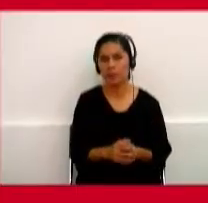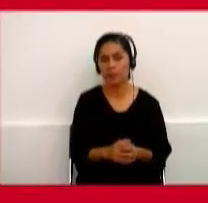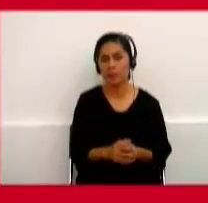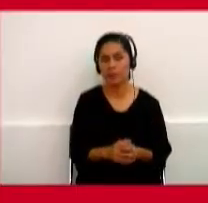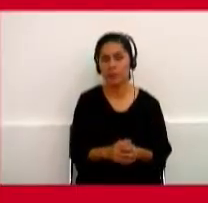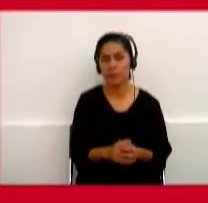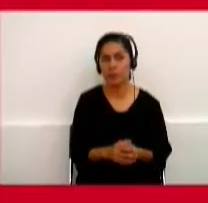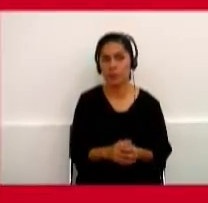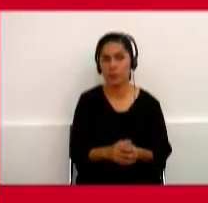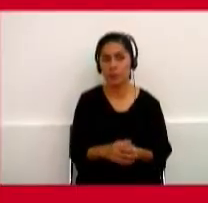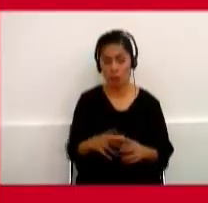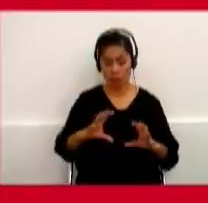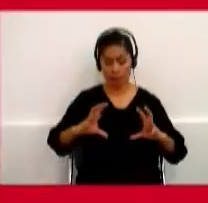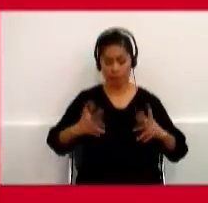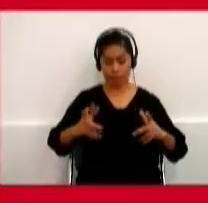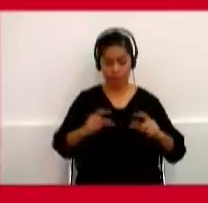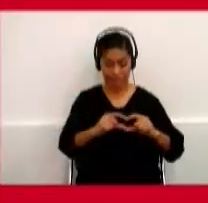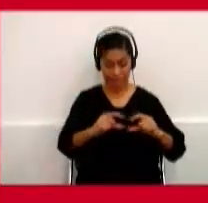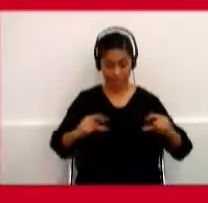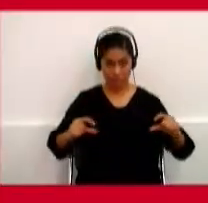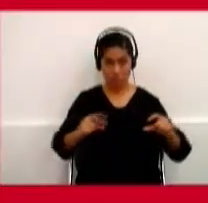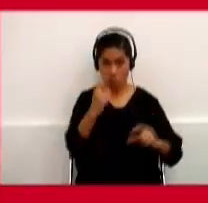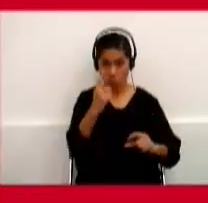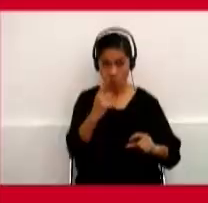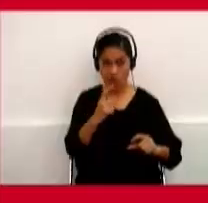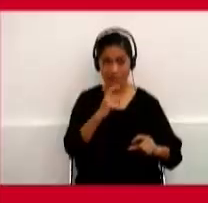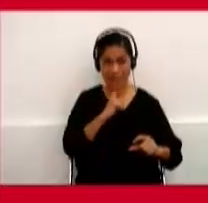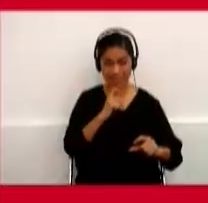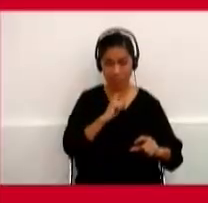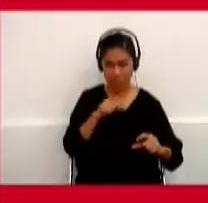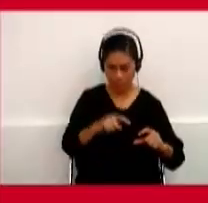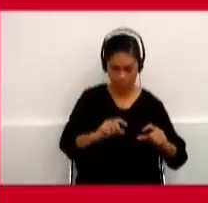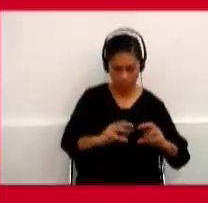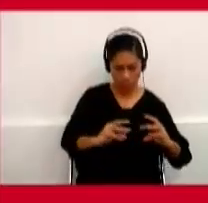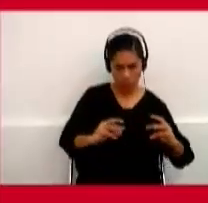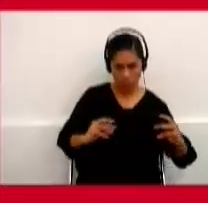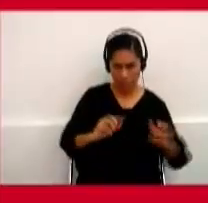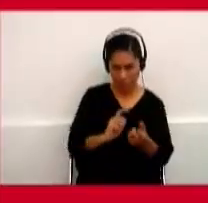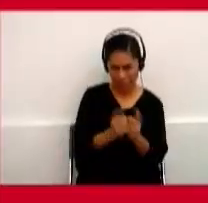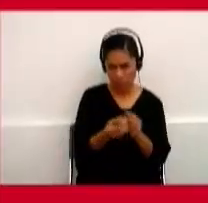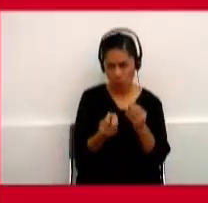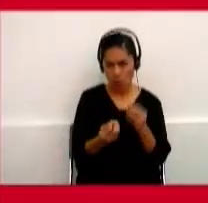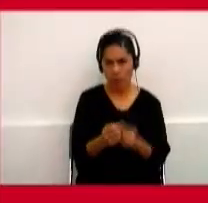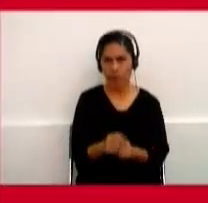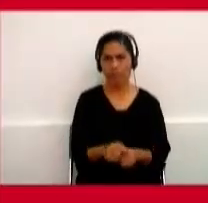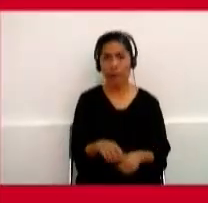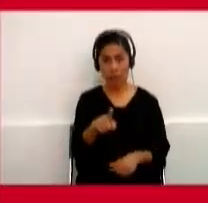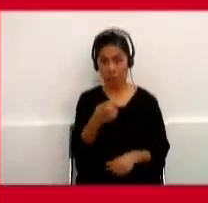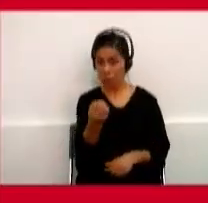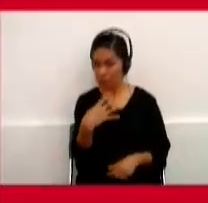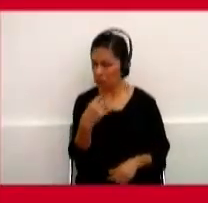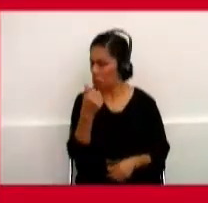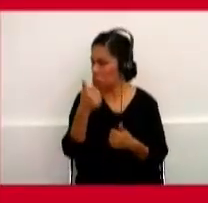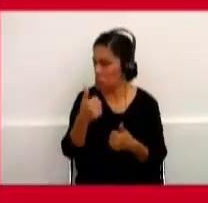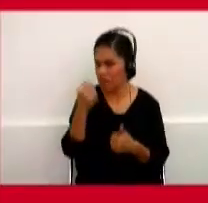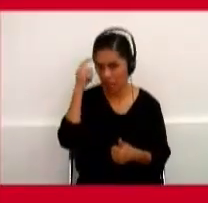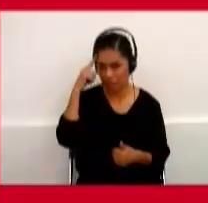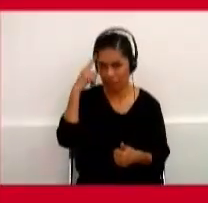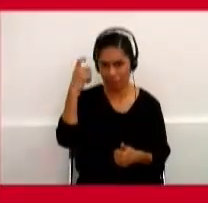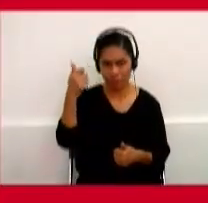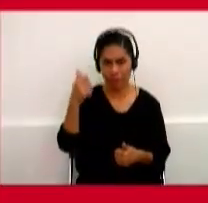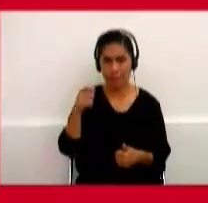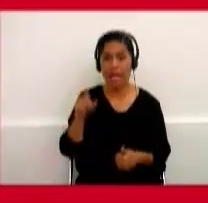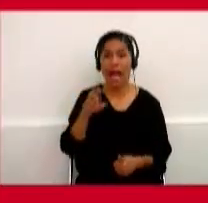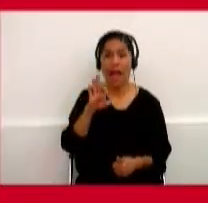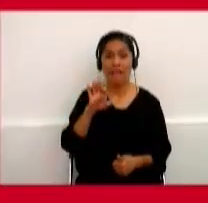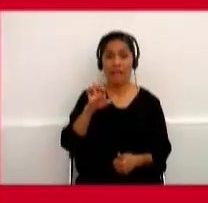la biela u otras condiciones operativas? Es interesante porque una recomendación que nos hizo Ferreiros fue cambiar,